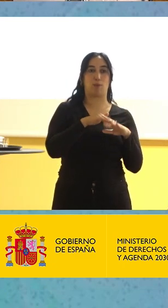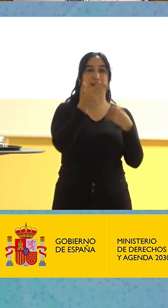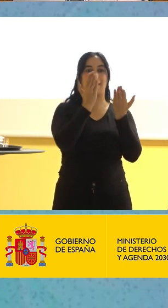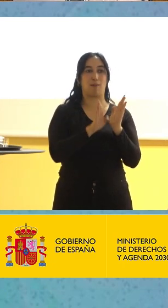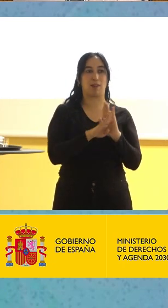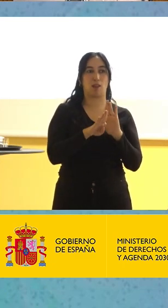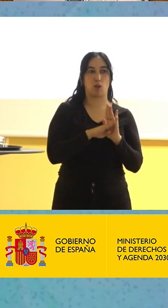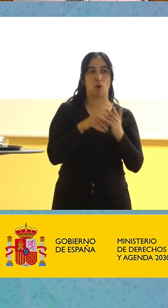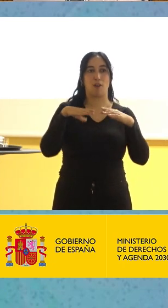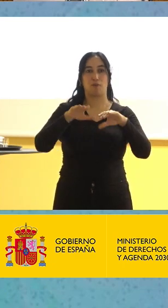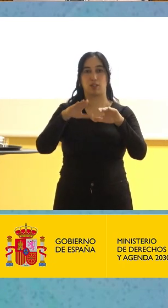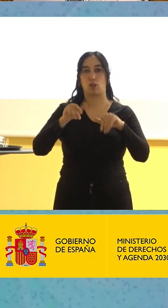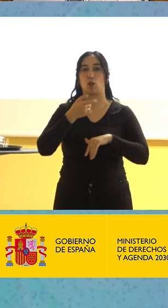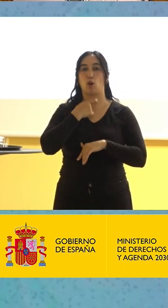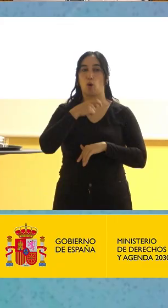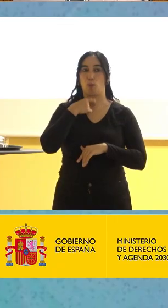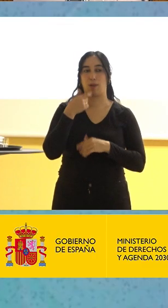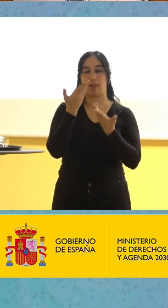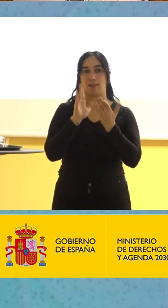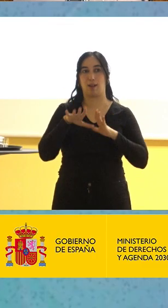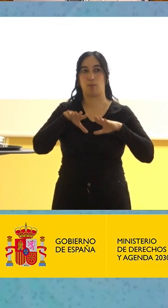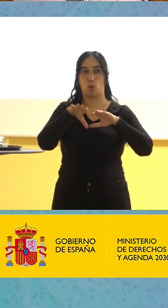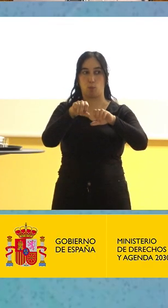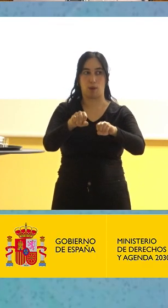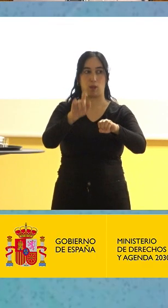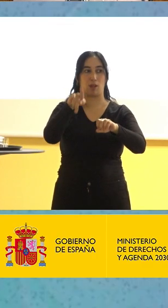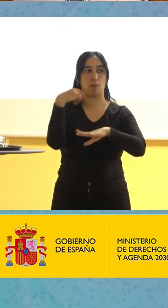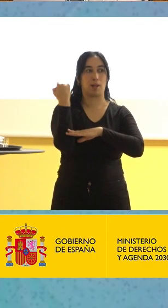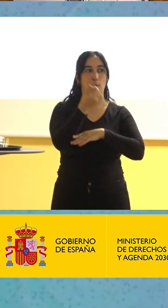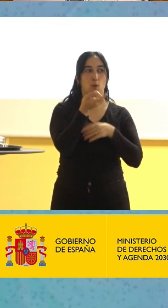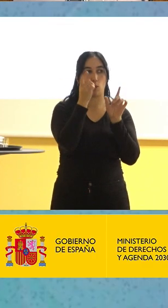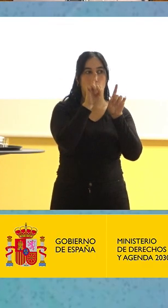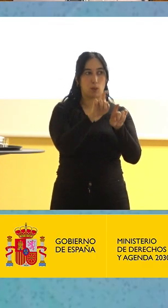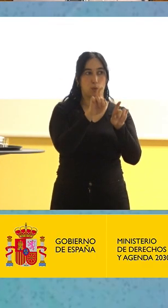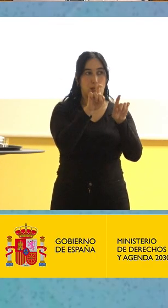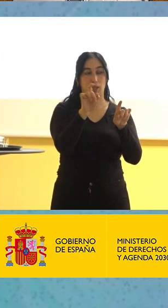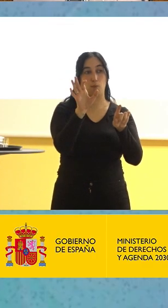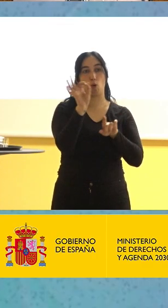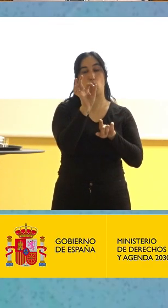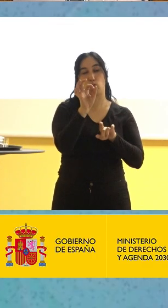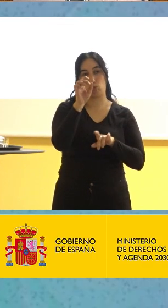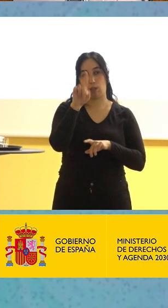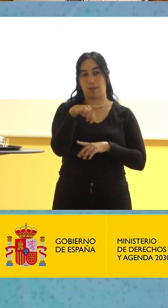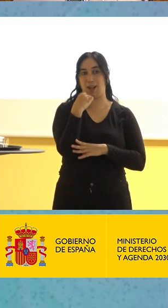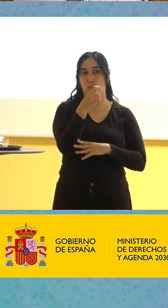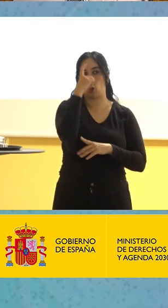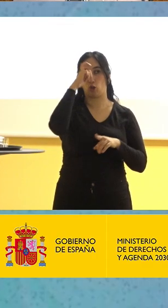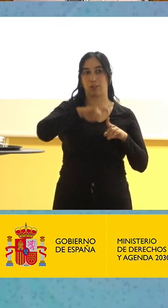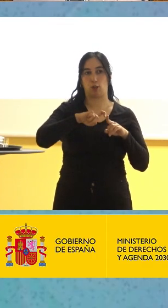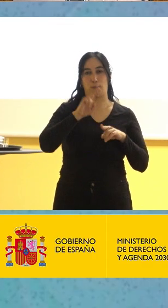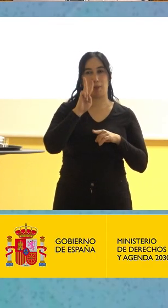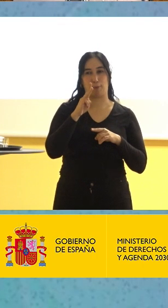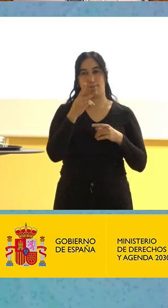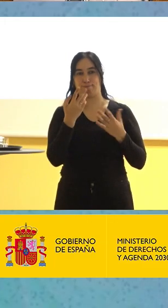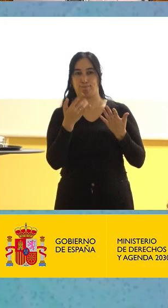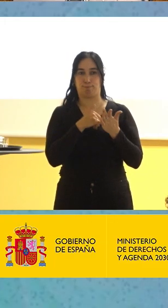en la fisioterapia, en la logopedia, en la terapia ocupacional, en el apoyo educativo y en el apoyo psicológico, ¿no?